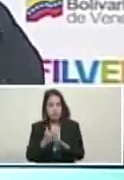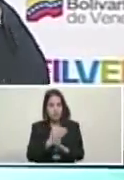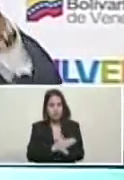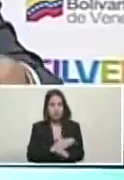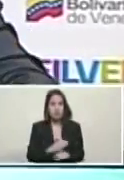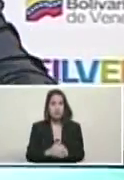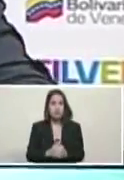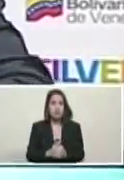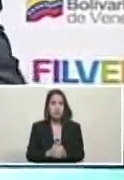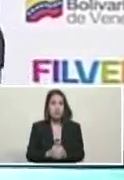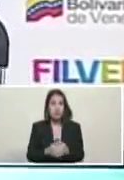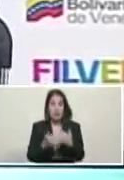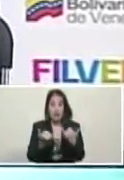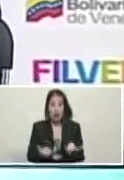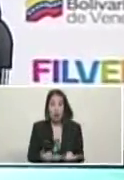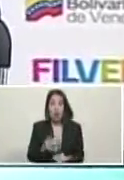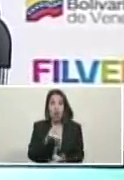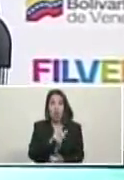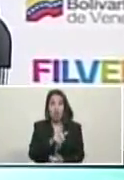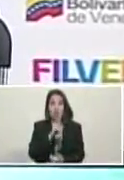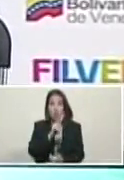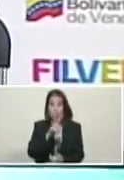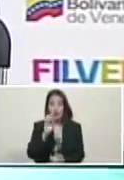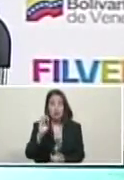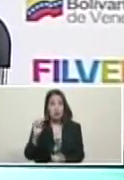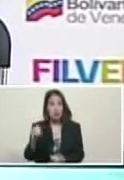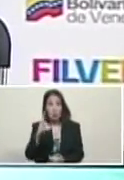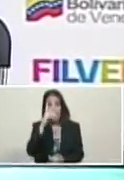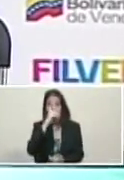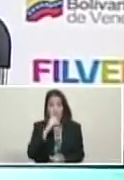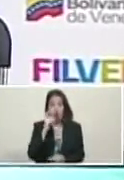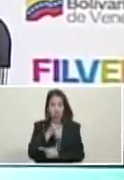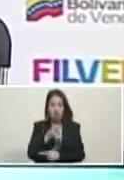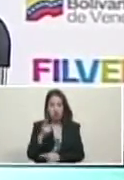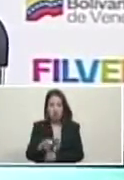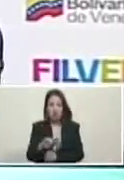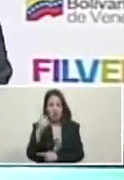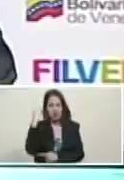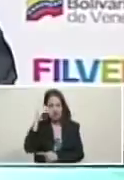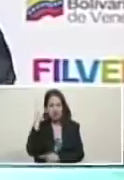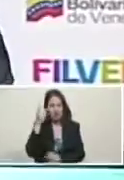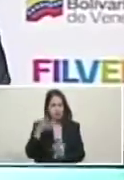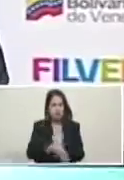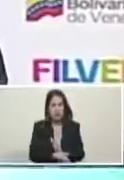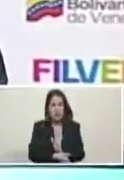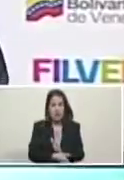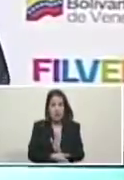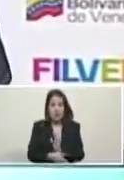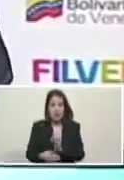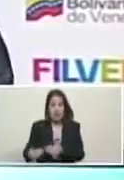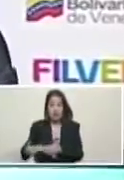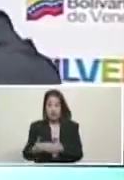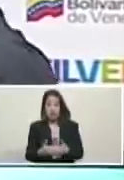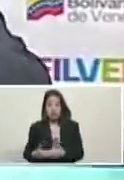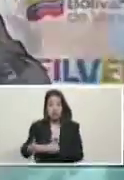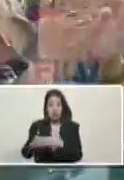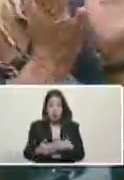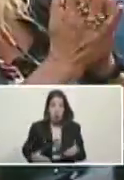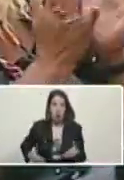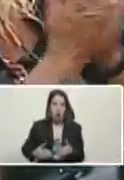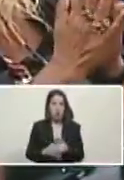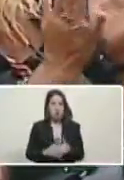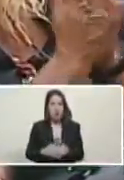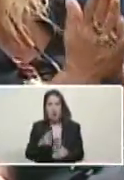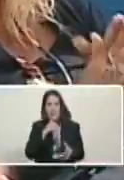1818. Están cumpliendo 200 años la doctrina antiimperialista de Bolívar. Y después le pregunta a uno en el mundo, ¿por qué ustedes